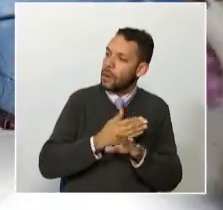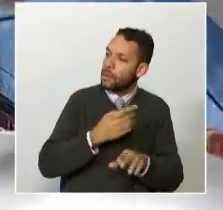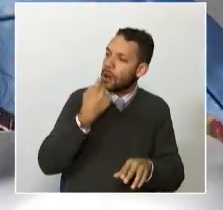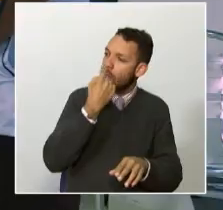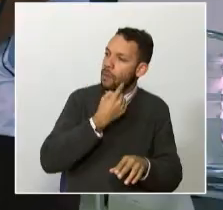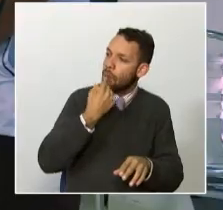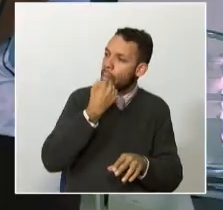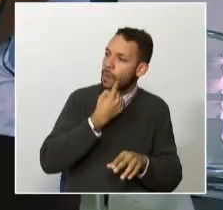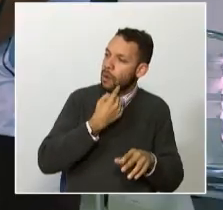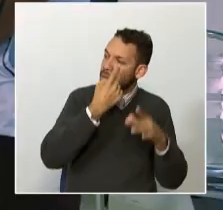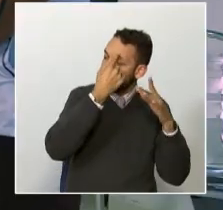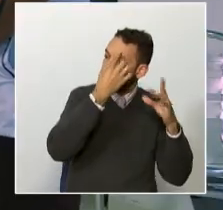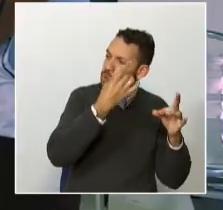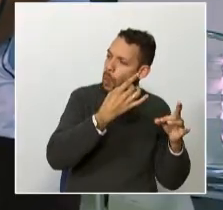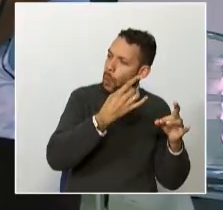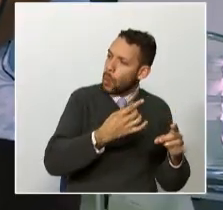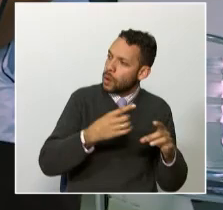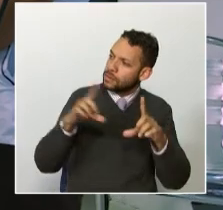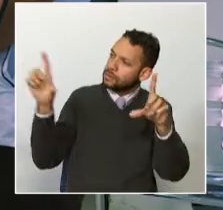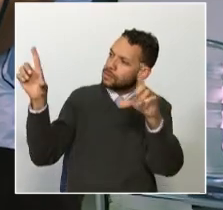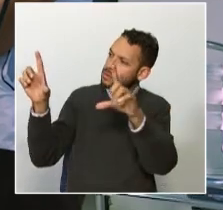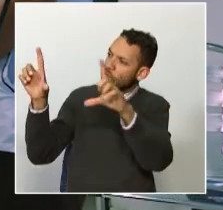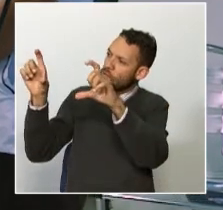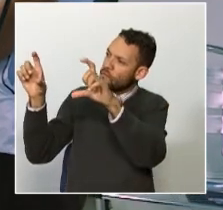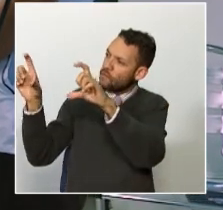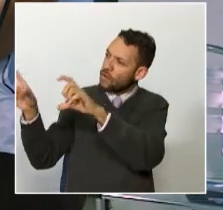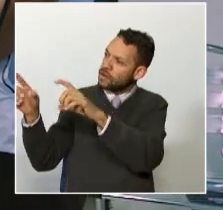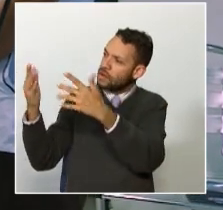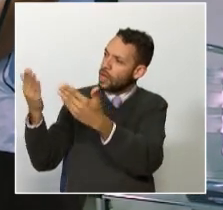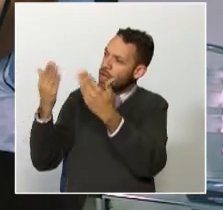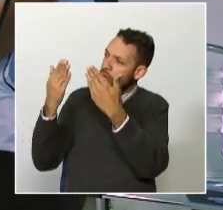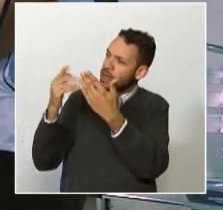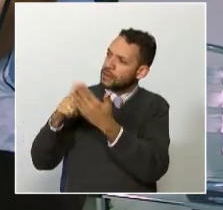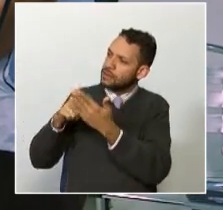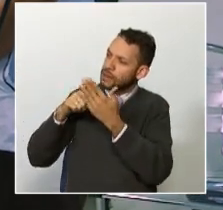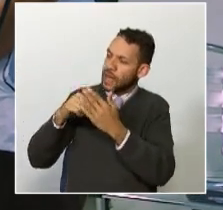bucal es el que me tiene afectadas las otras partes del cuerpo.